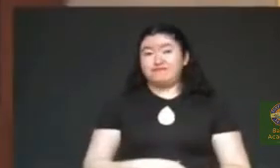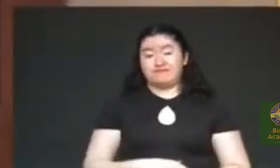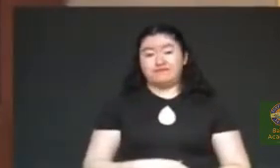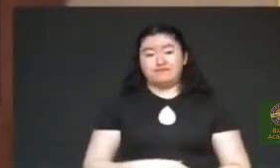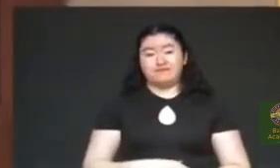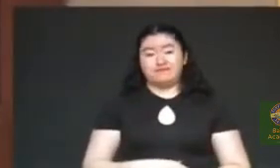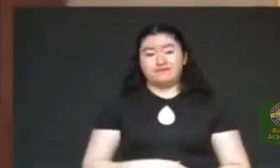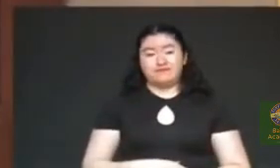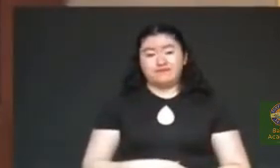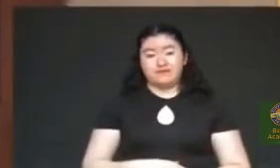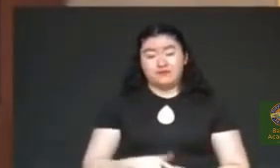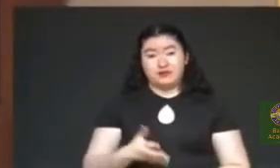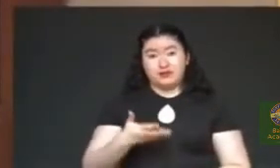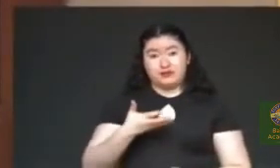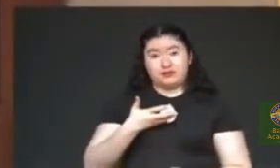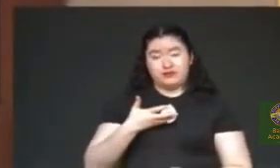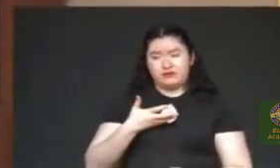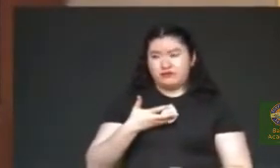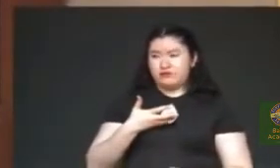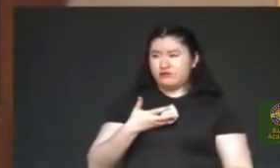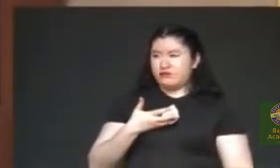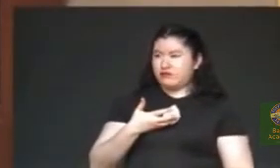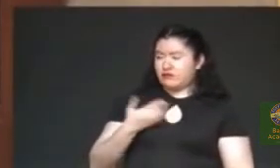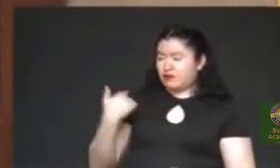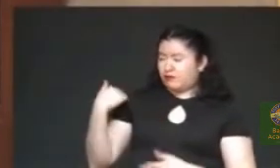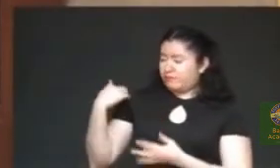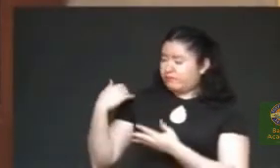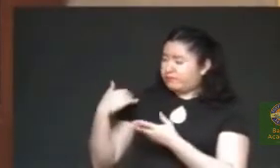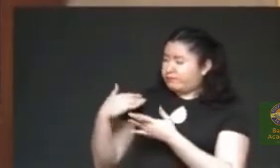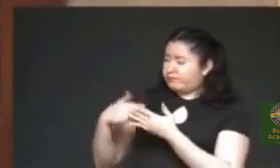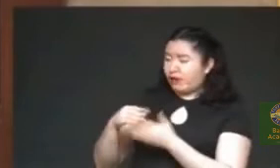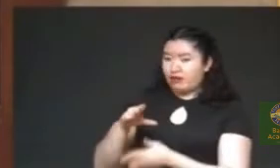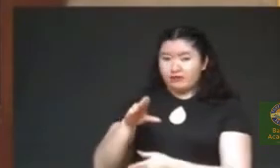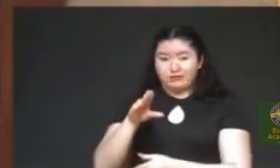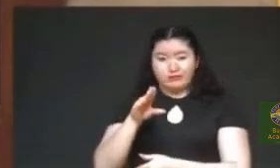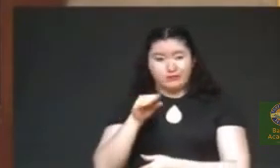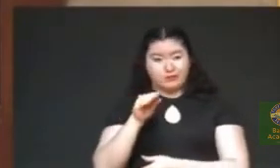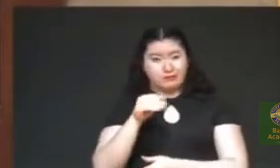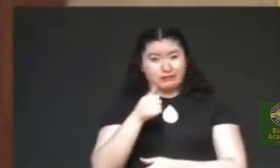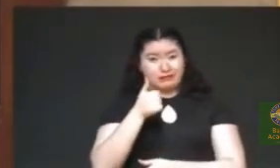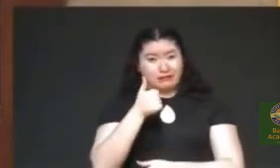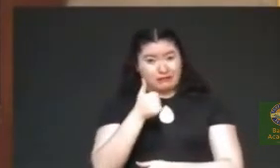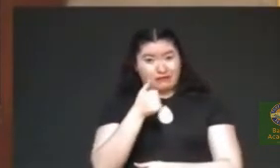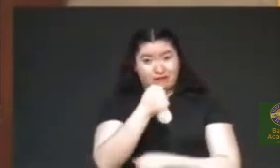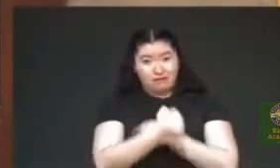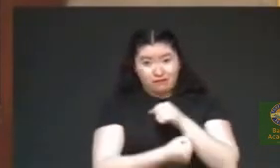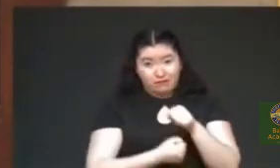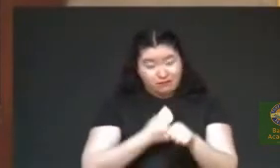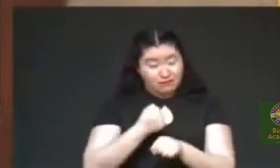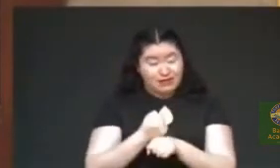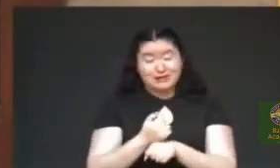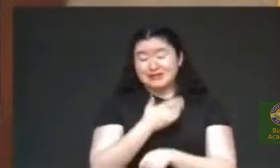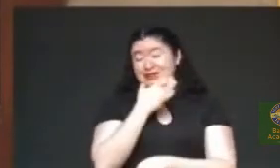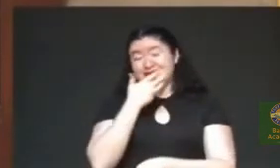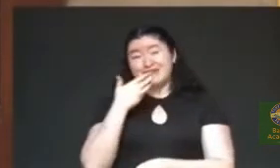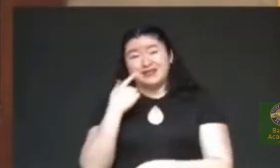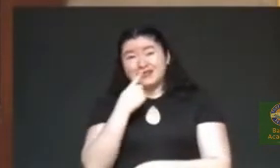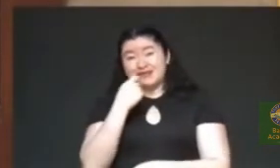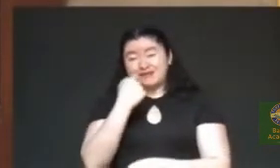que va a cumplir 96 años, ¿es así? Ya muy pronto el centenario de esta bellísima